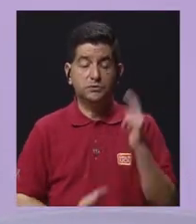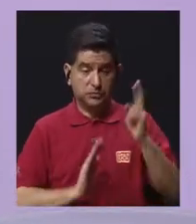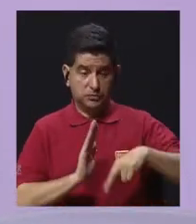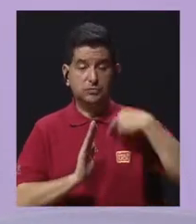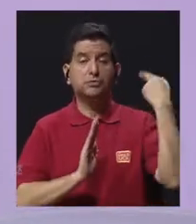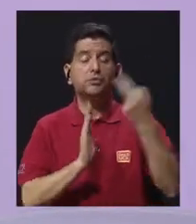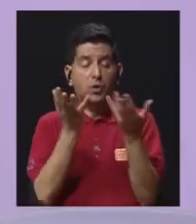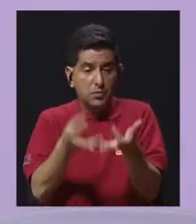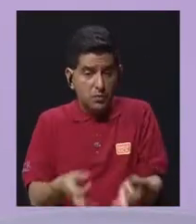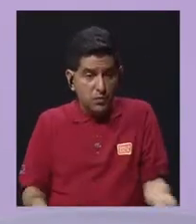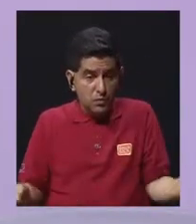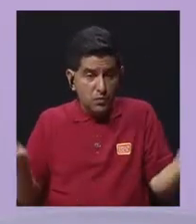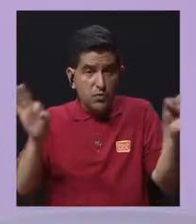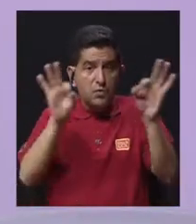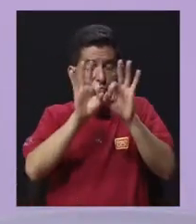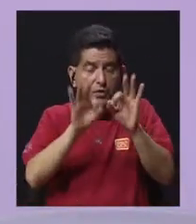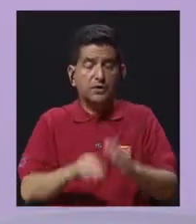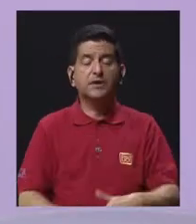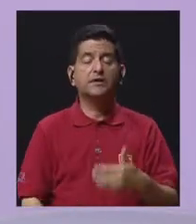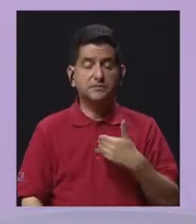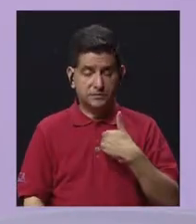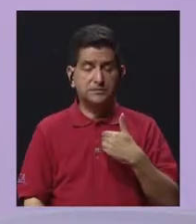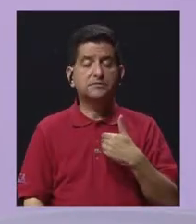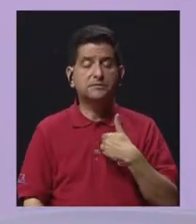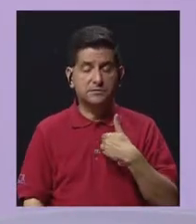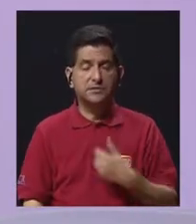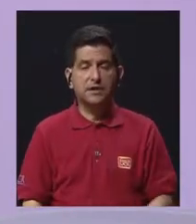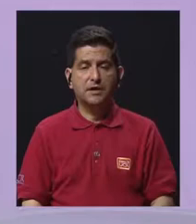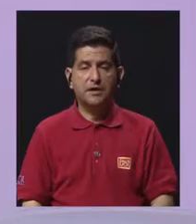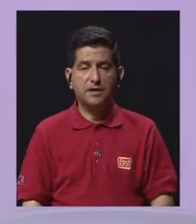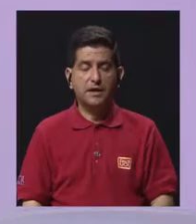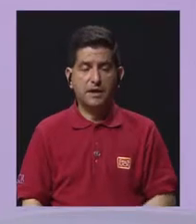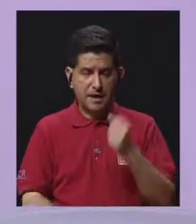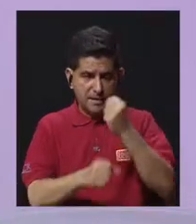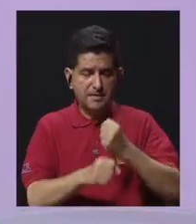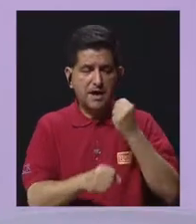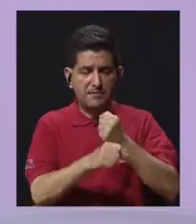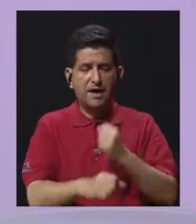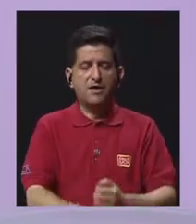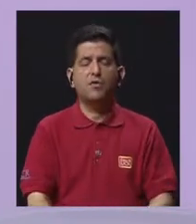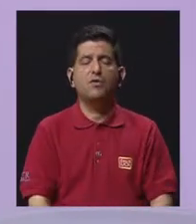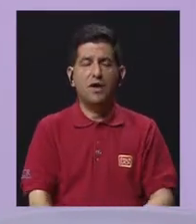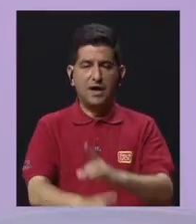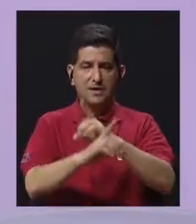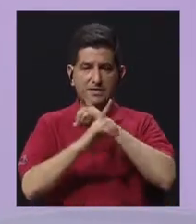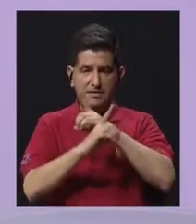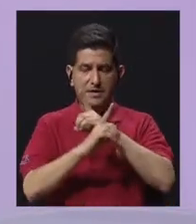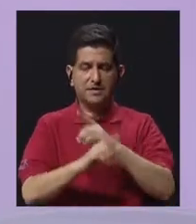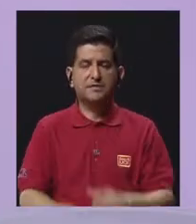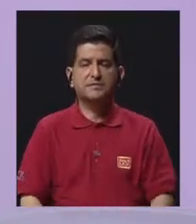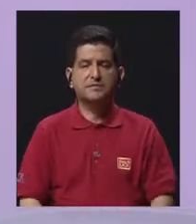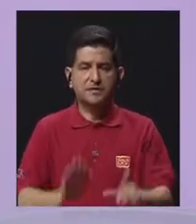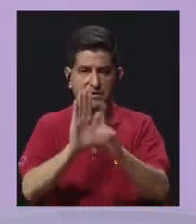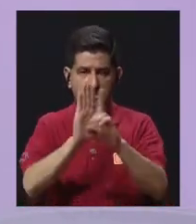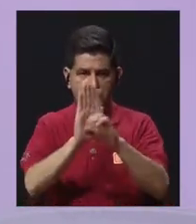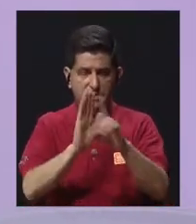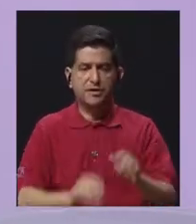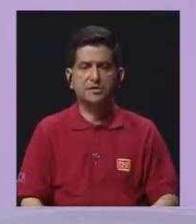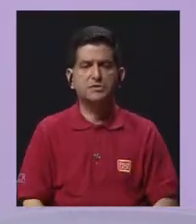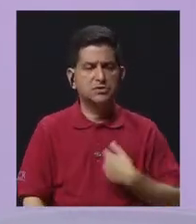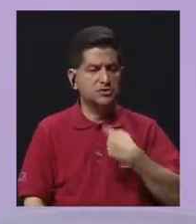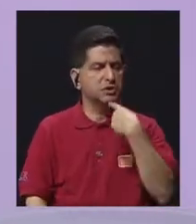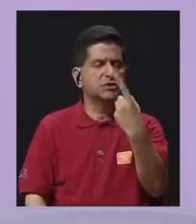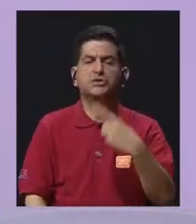derechos humanos, que es un papel, verdad, muy importante para nosotras. Ejercer nuestra labor en Defensoría